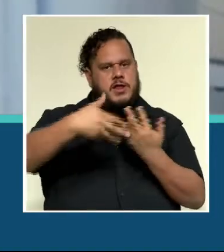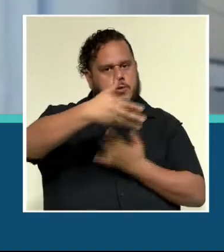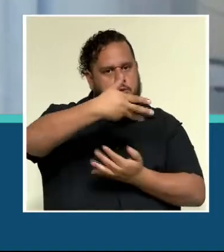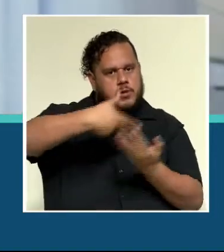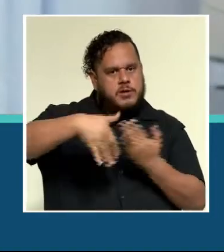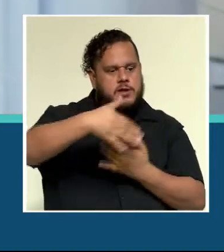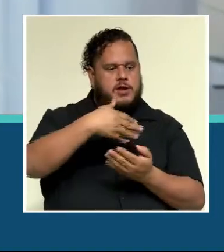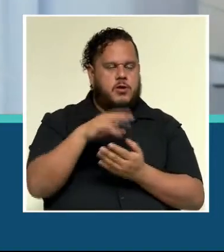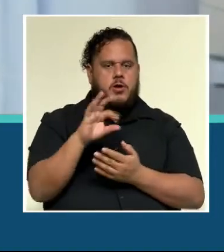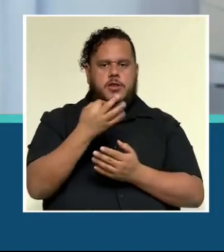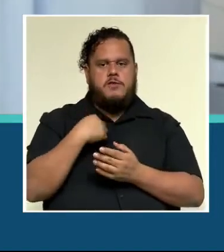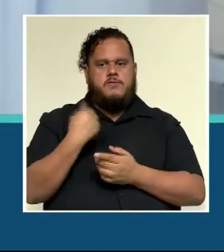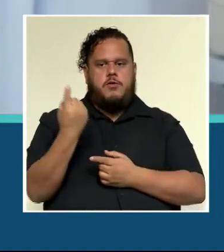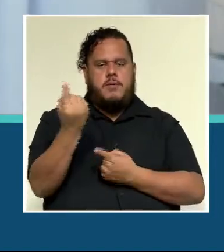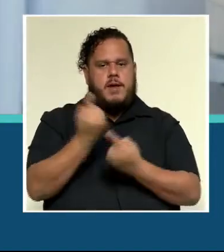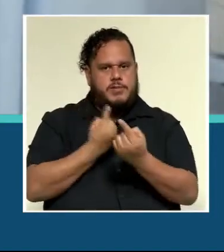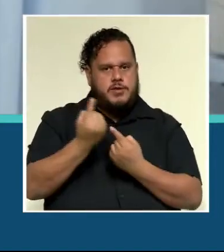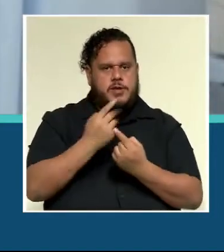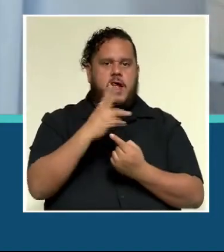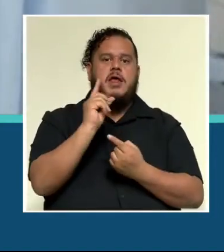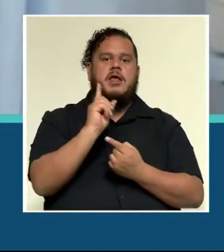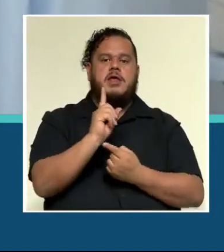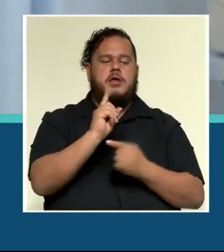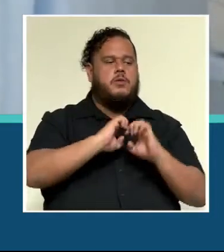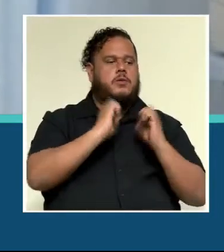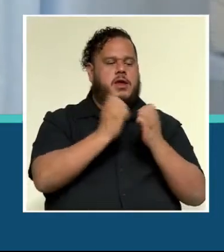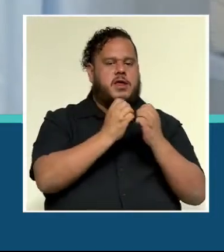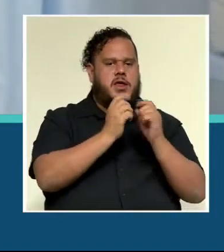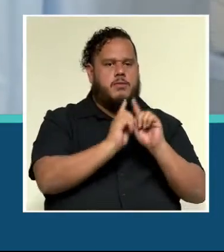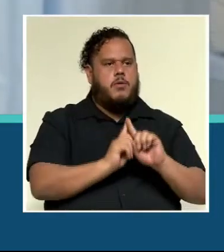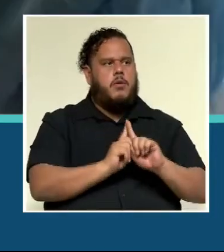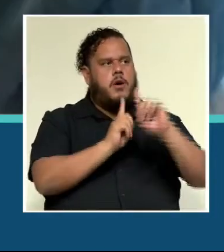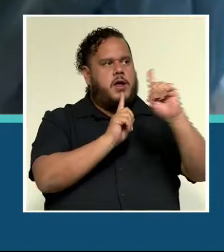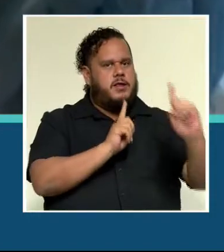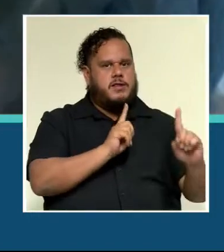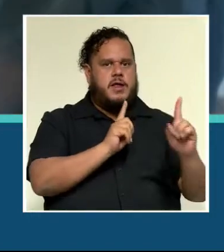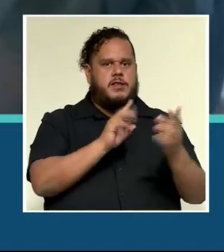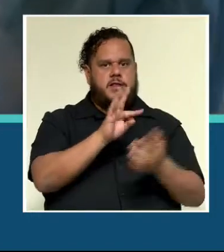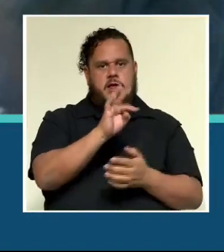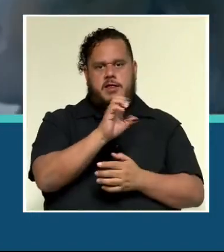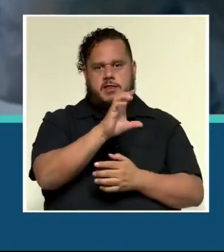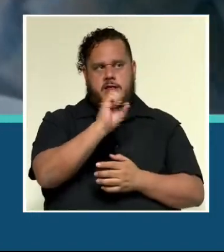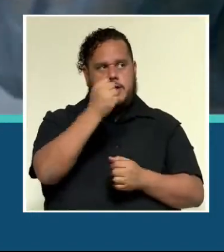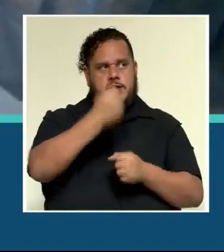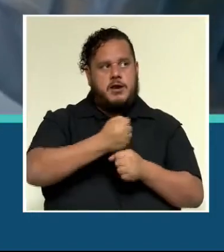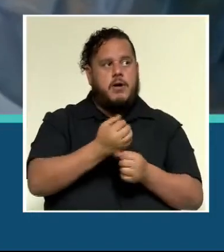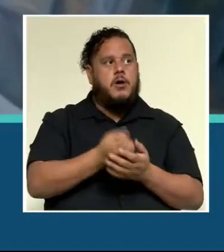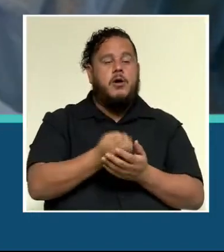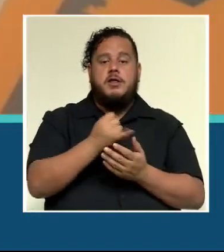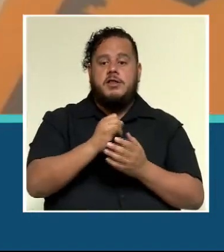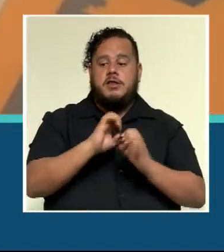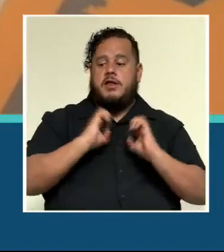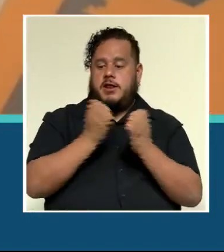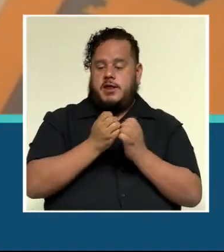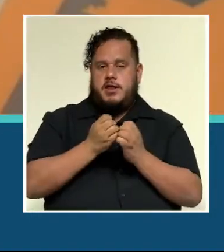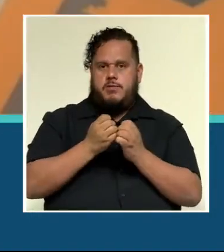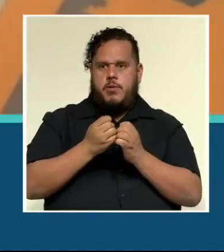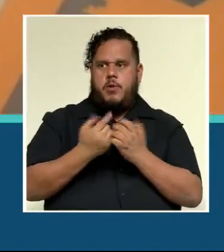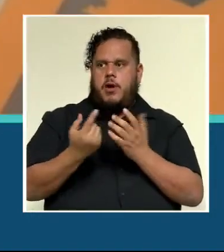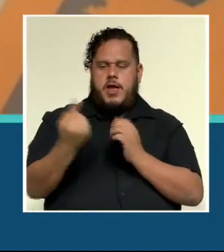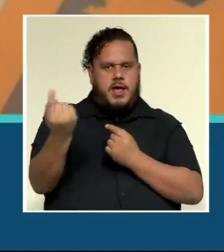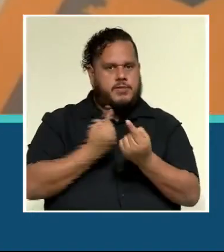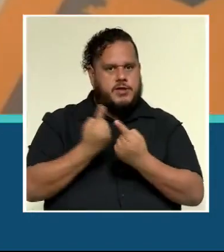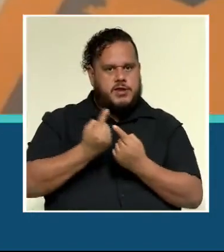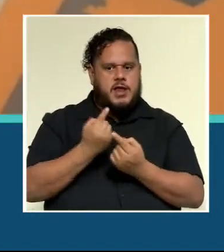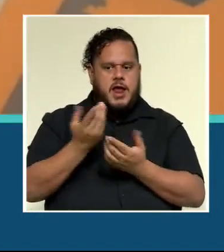de manera presencial y un equipo a distancia de manera virtual y demás, de manera tal que si en el equipo presencial se presenta un caso con